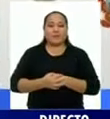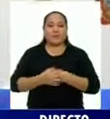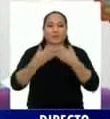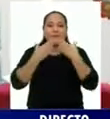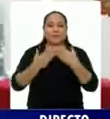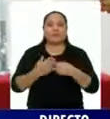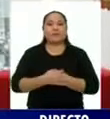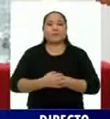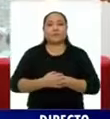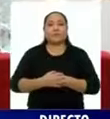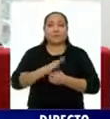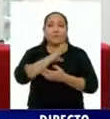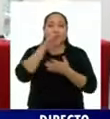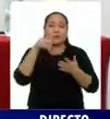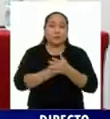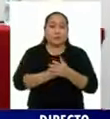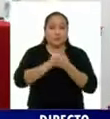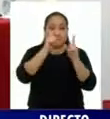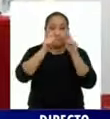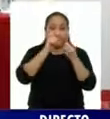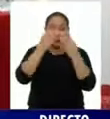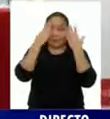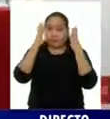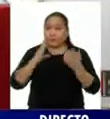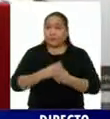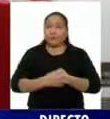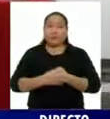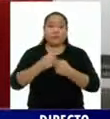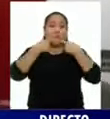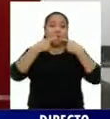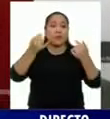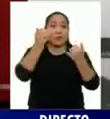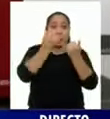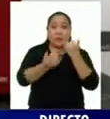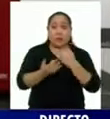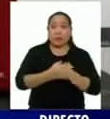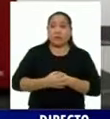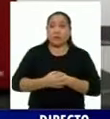Muchas gracias. Esas han sido todas las preguntas. No sé si quieren dar algún mensaje final o...